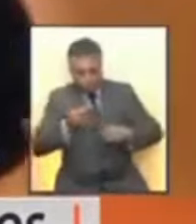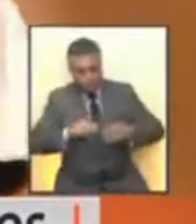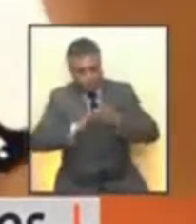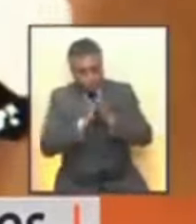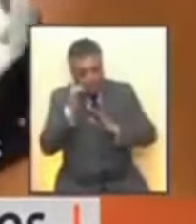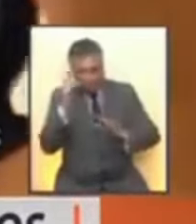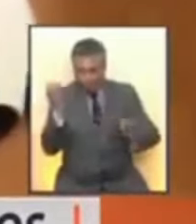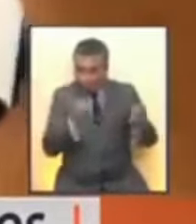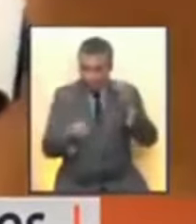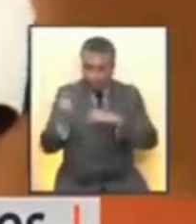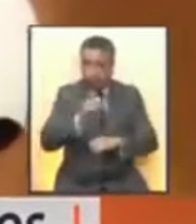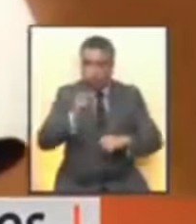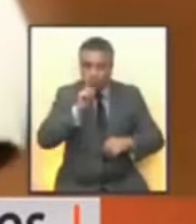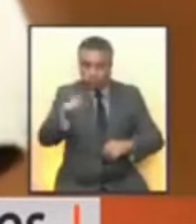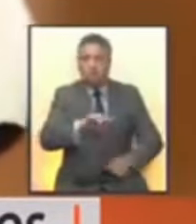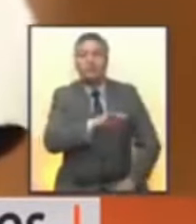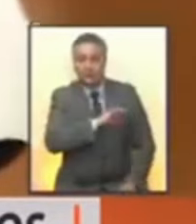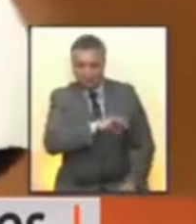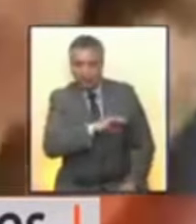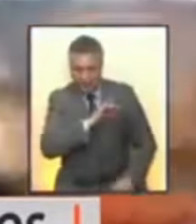diseño y logística hay chilenos.